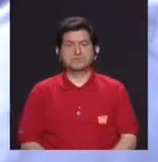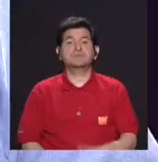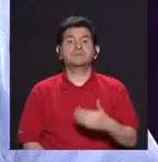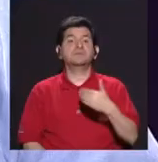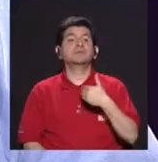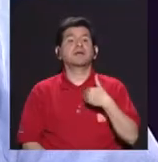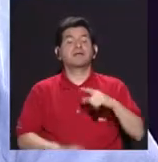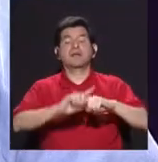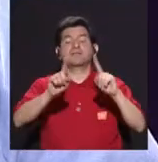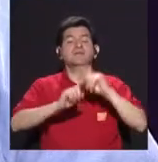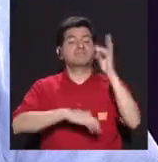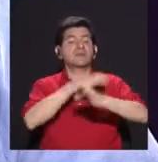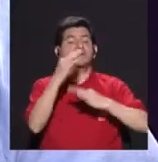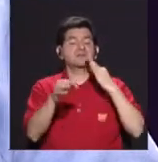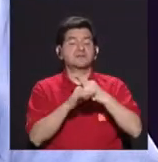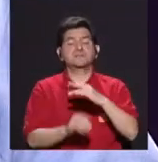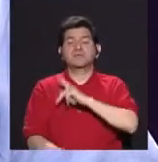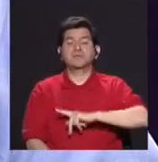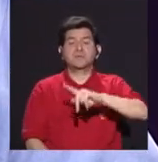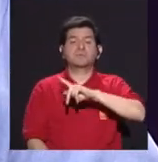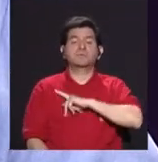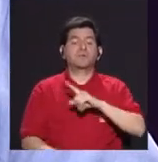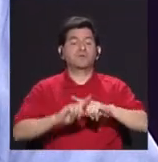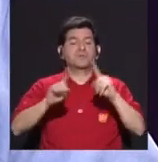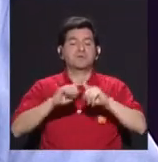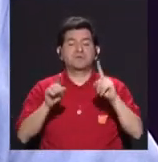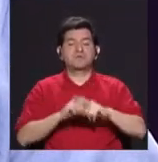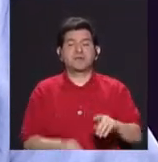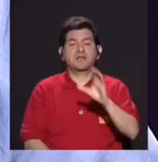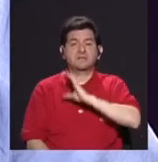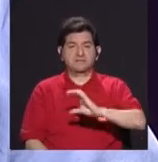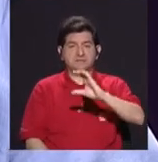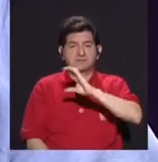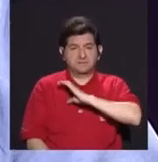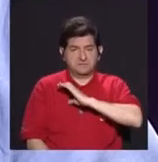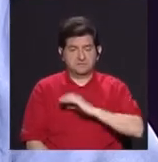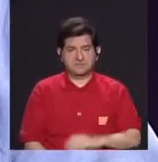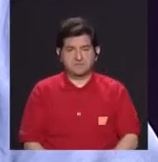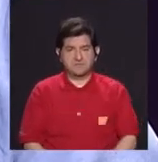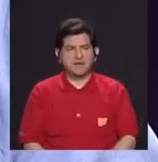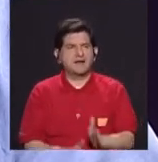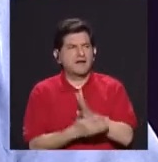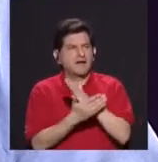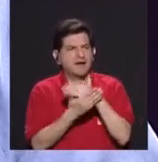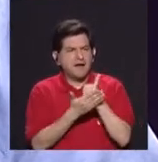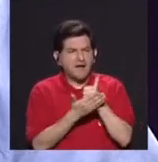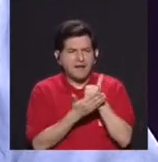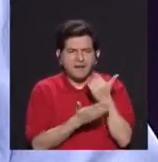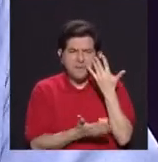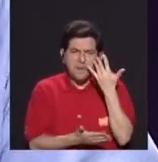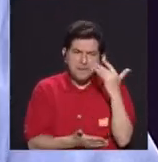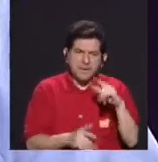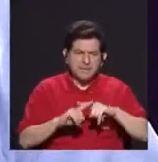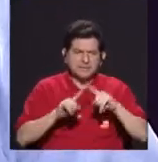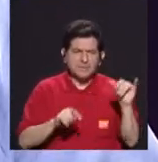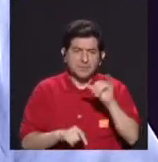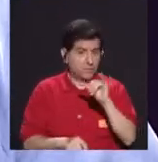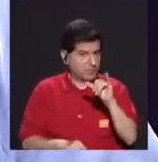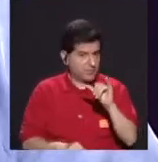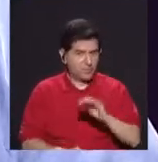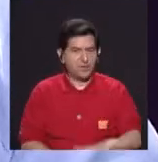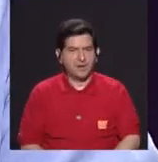diversos tipos de personalidades diversos tipos de temperamentos algo algo no similar pero quiero